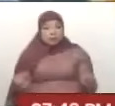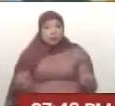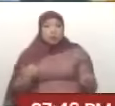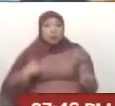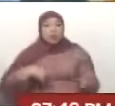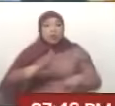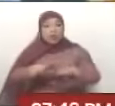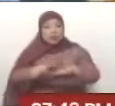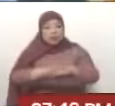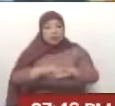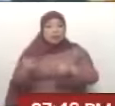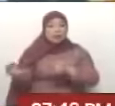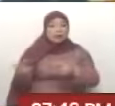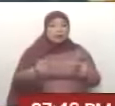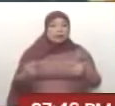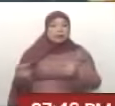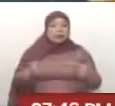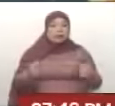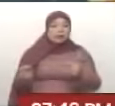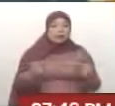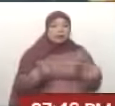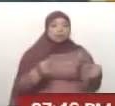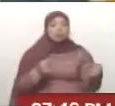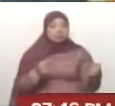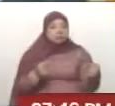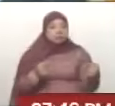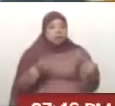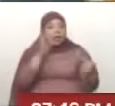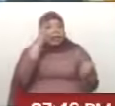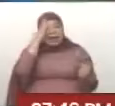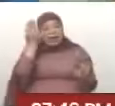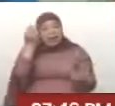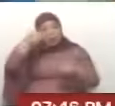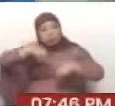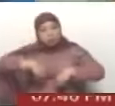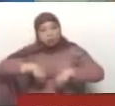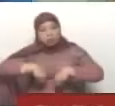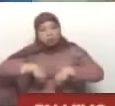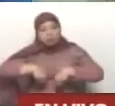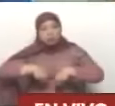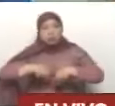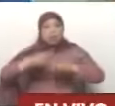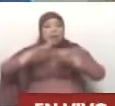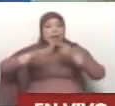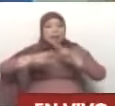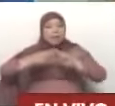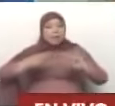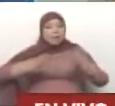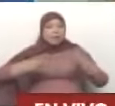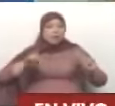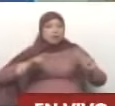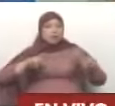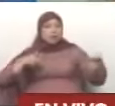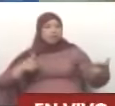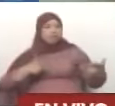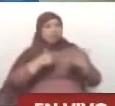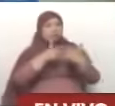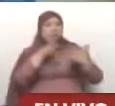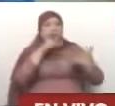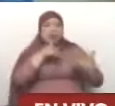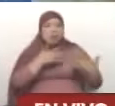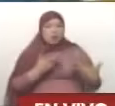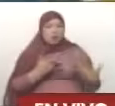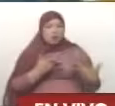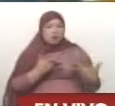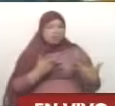a una negociación para lograr lo que se puede solo a través de la paz, no a través de las armas, que no escale la